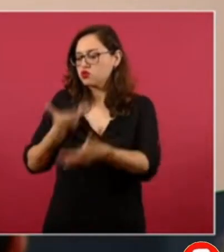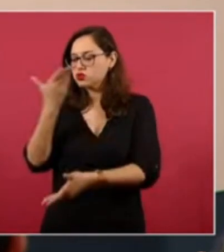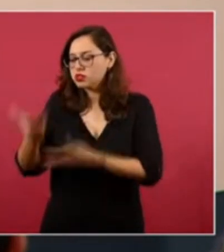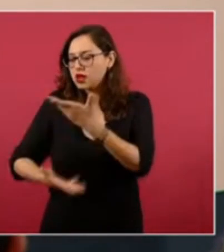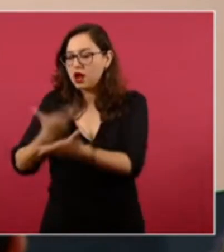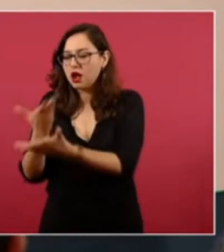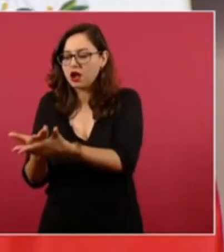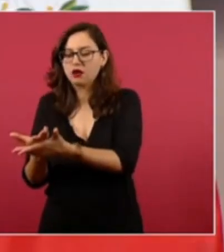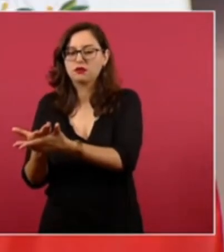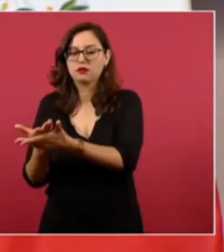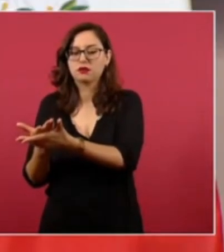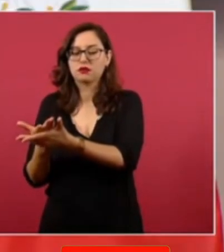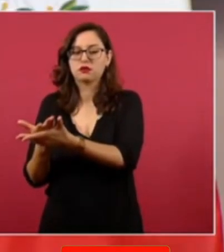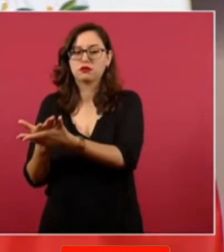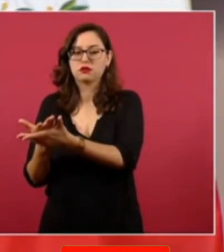y